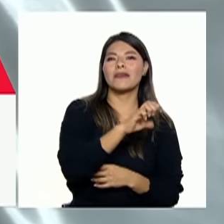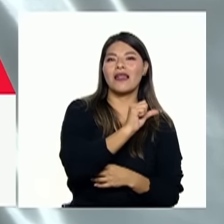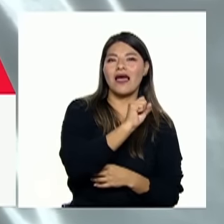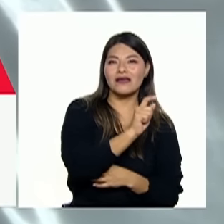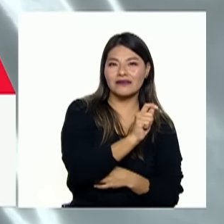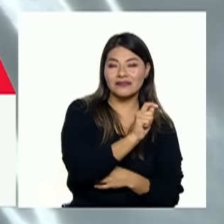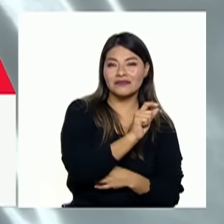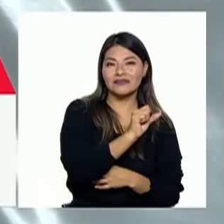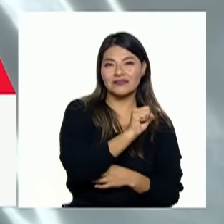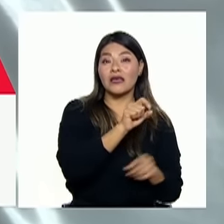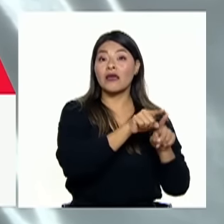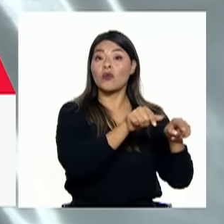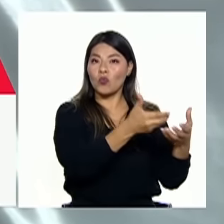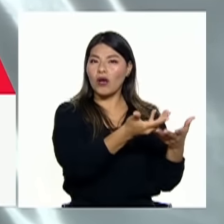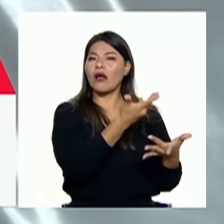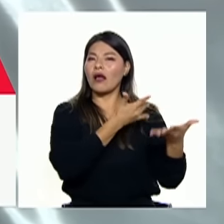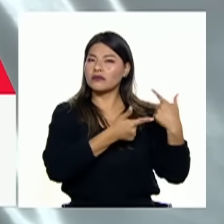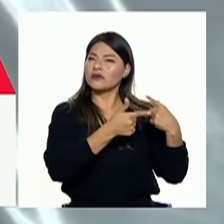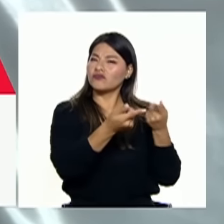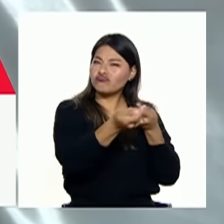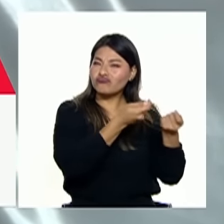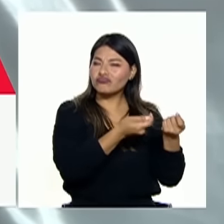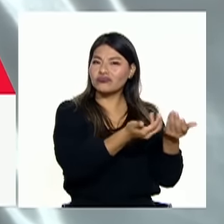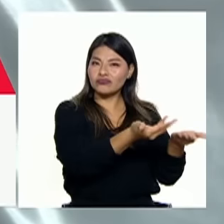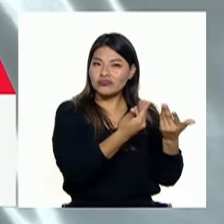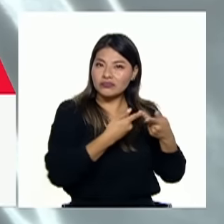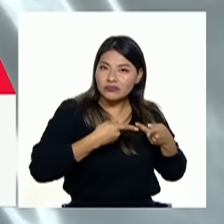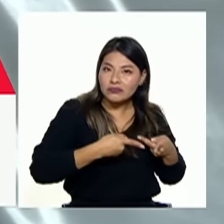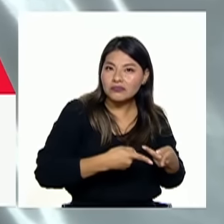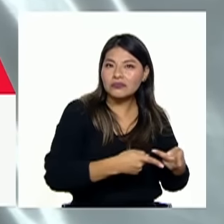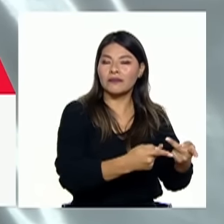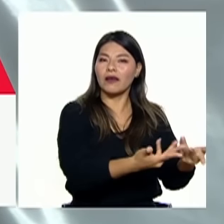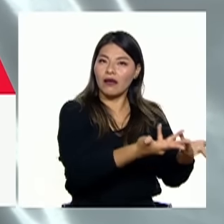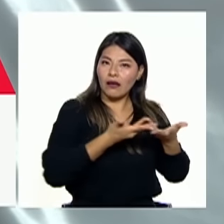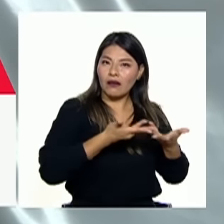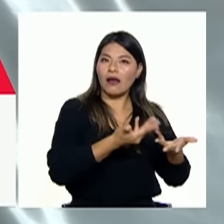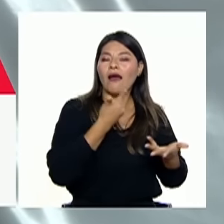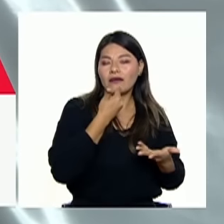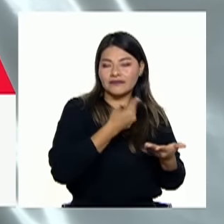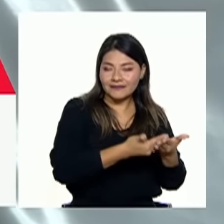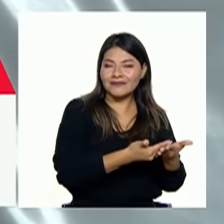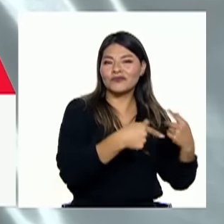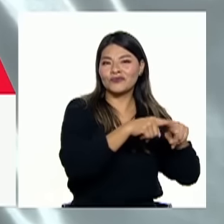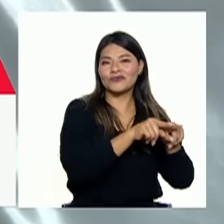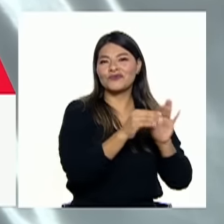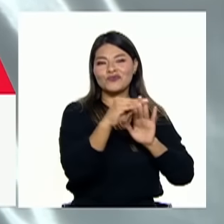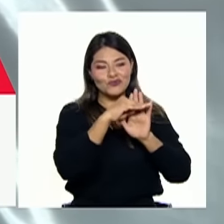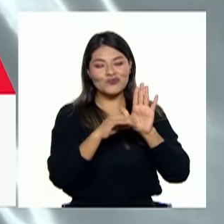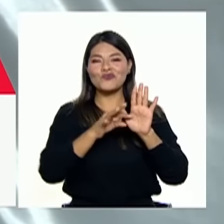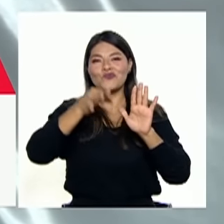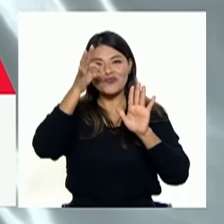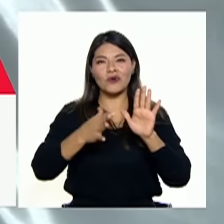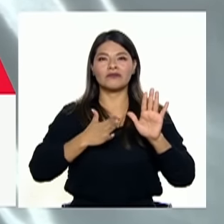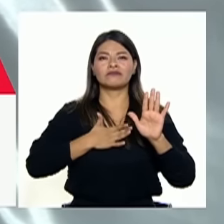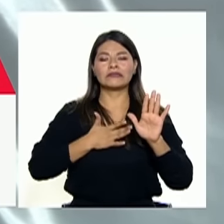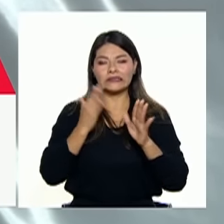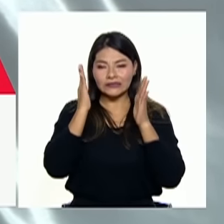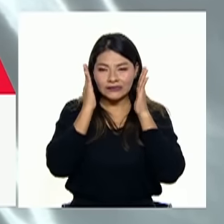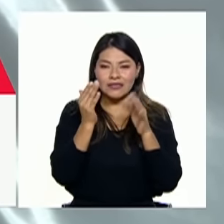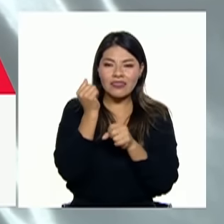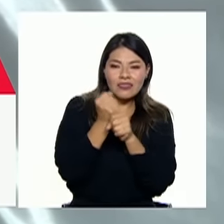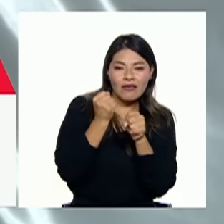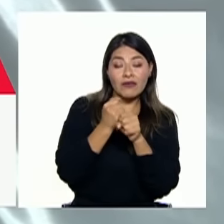permitirme, gracias a su exitosa gestión al frente de mi empresa, la dedicación exclusiva a la